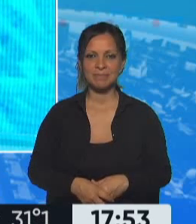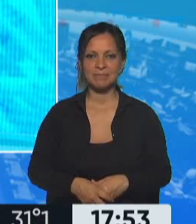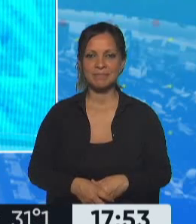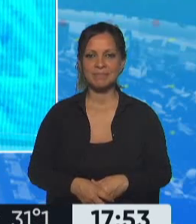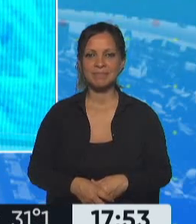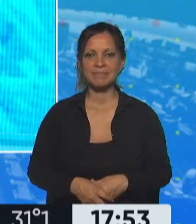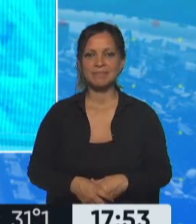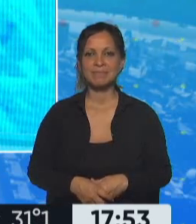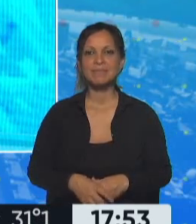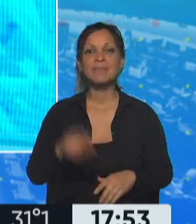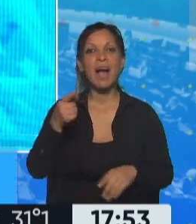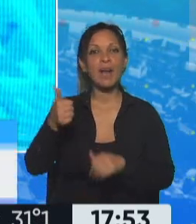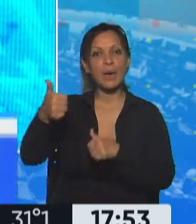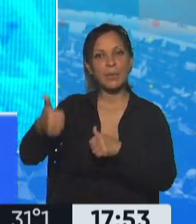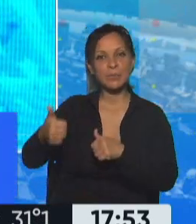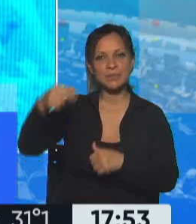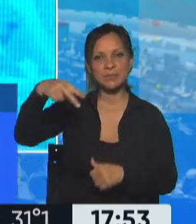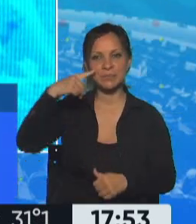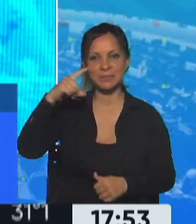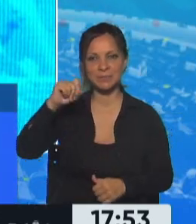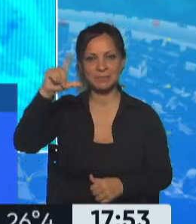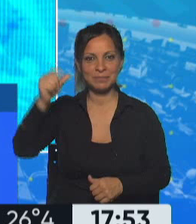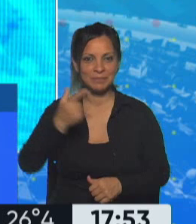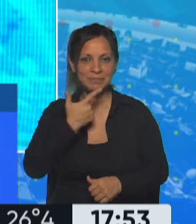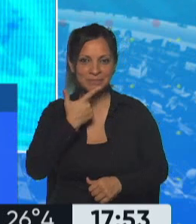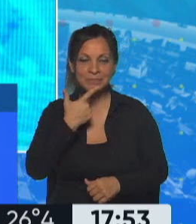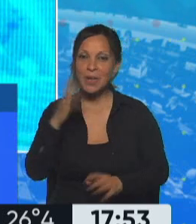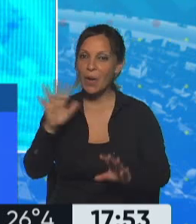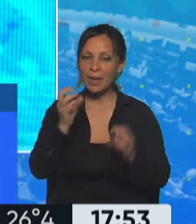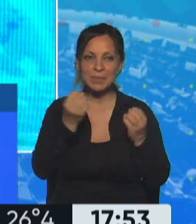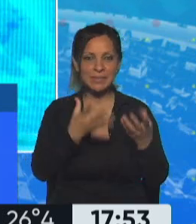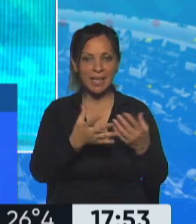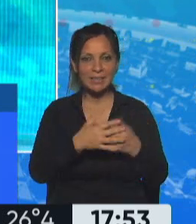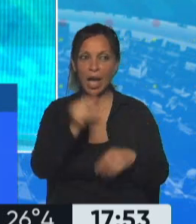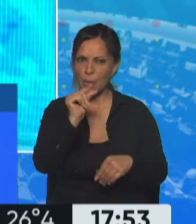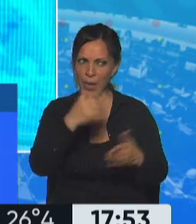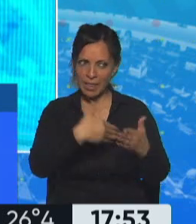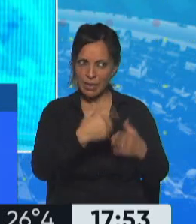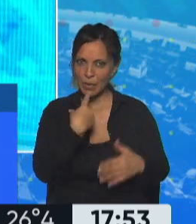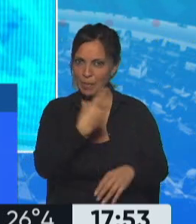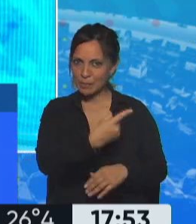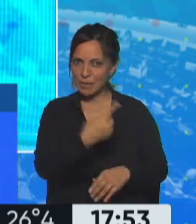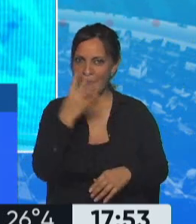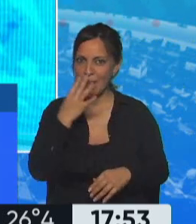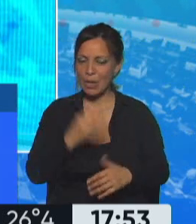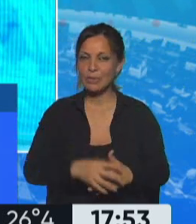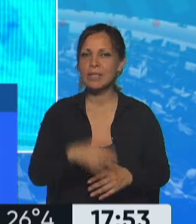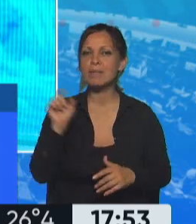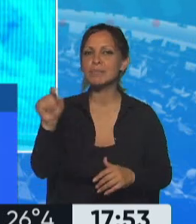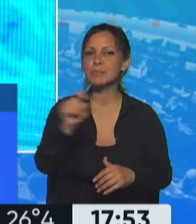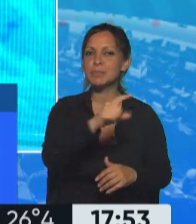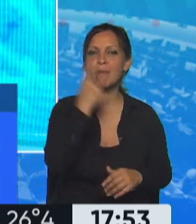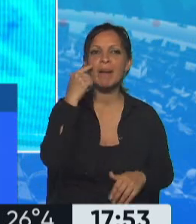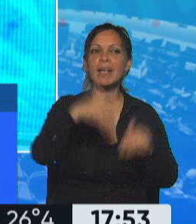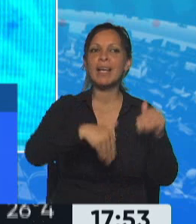Y aquí estamos, se suma Nicolás Fiorentino a la mesa. ¿Cómo estás, Nicolás? Bienvenido. Bien, chicas, ¿todo bien? ¿Cómo andan acá? Enseguida te voy a preguntar, ahora va cortito, pero enseguida sí. Les voy a preguntar a cada uno cómo